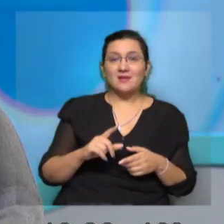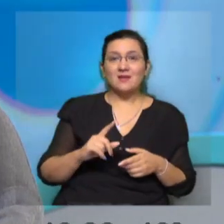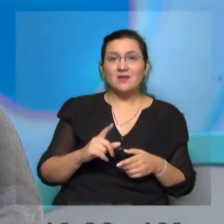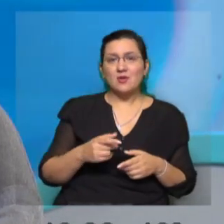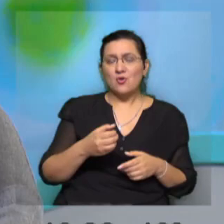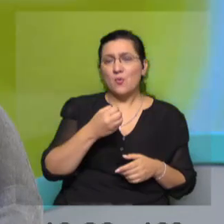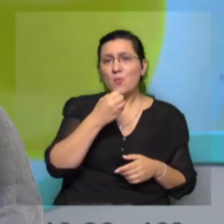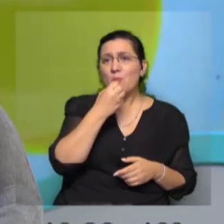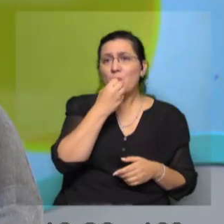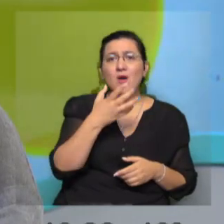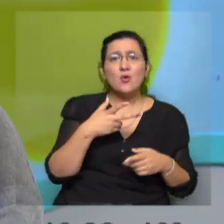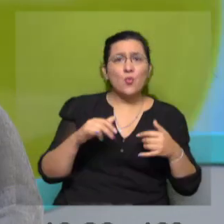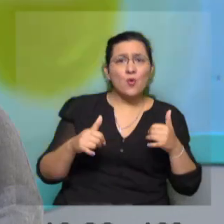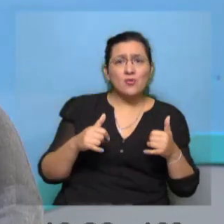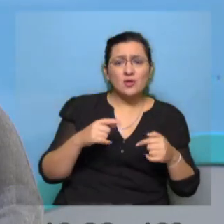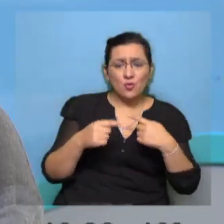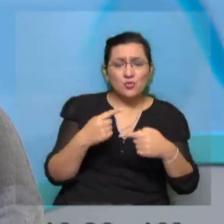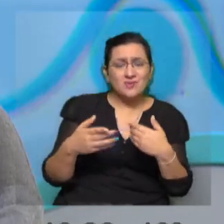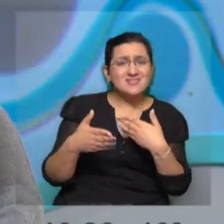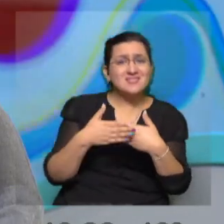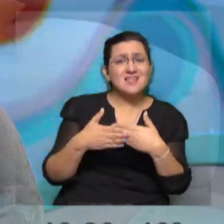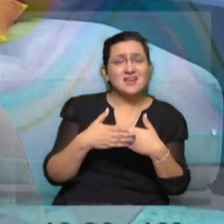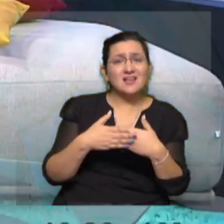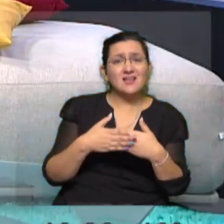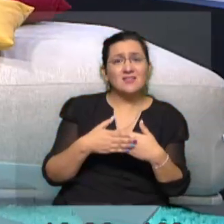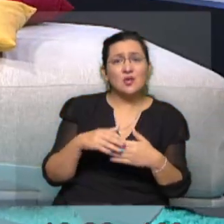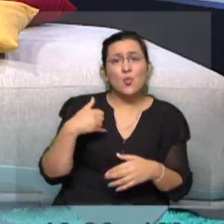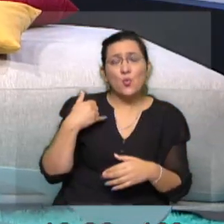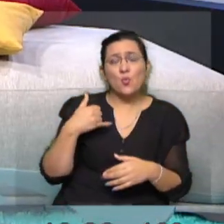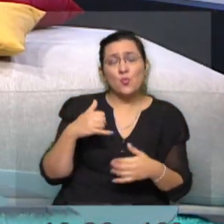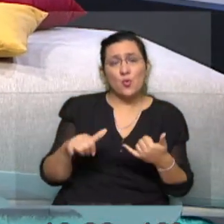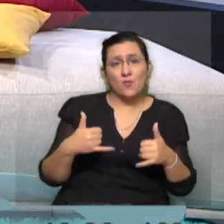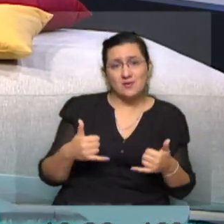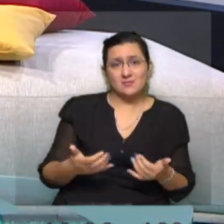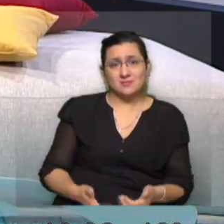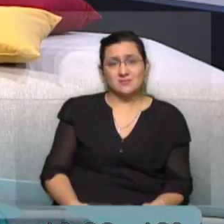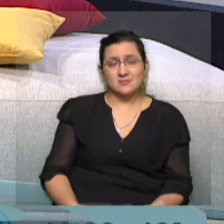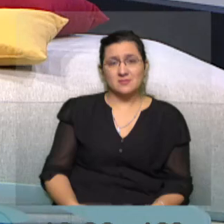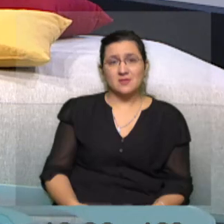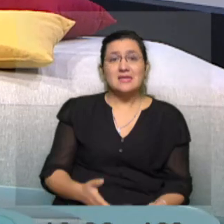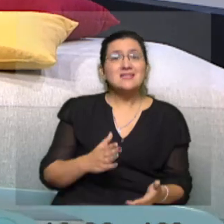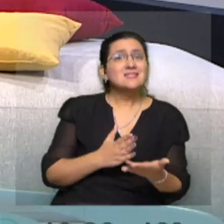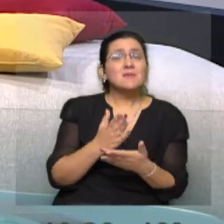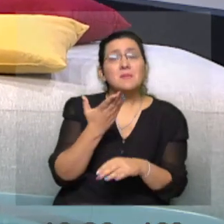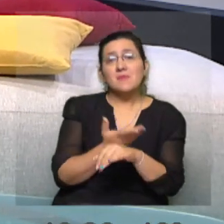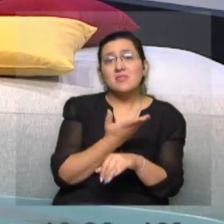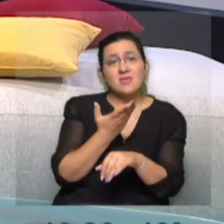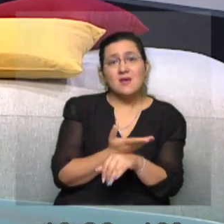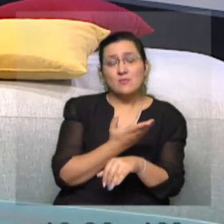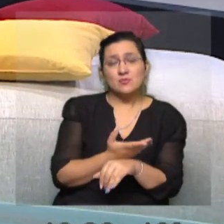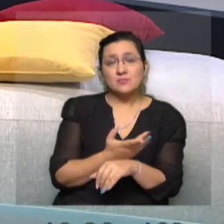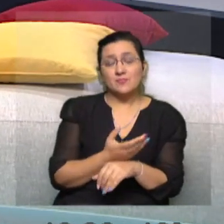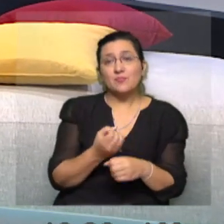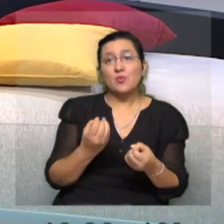fútbol estén también cercanas a las nuevas generaciones. Siempre pedíamos eso, siempre pedíamos que creo que el